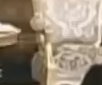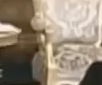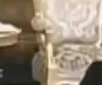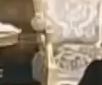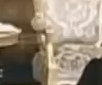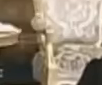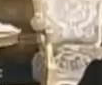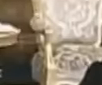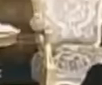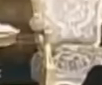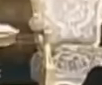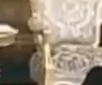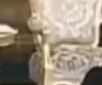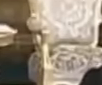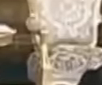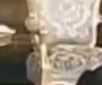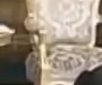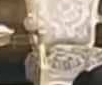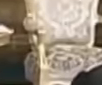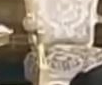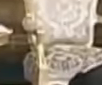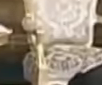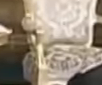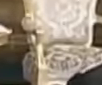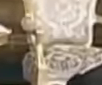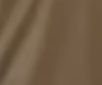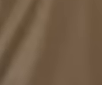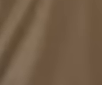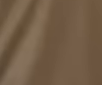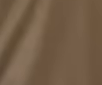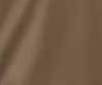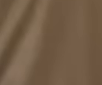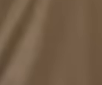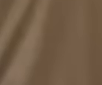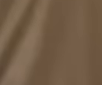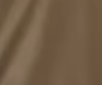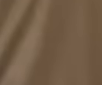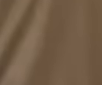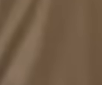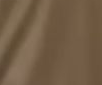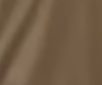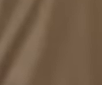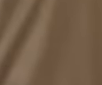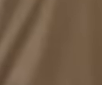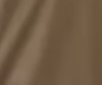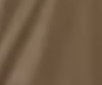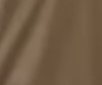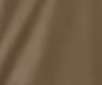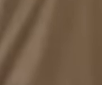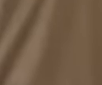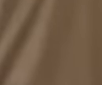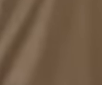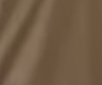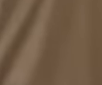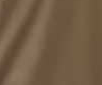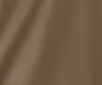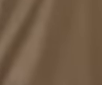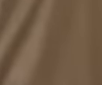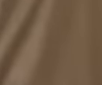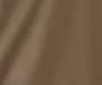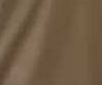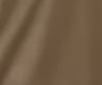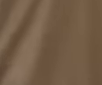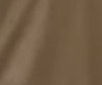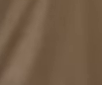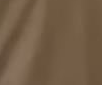independiente, donde estarán conversando sobre el escenario nacional en víspera de las elecciones presidenciales 2024. Es el